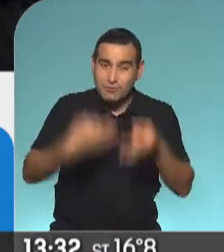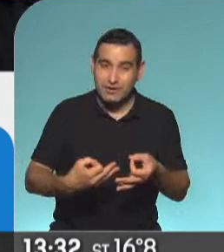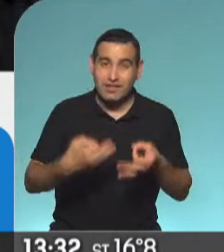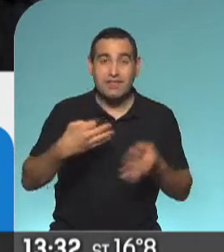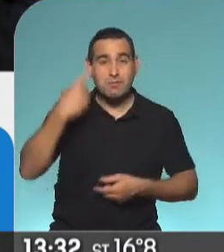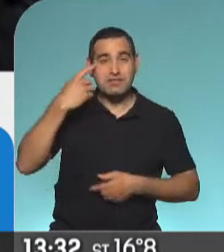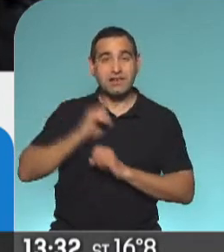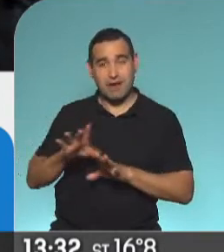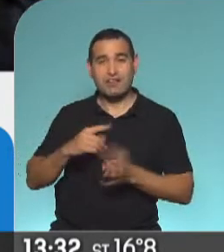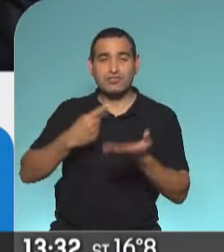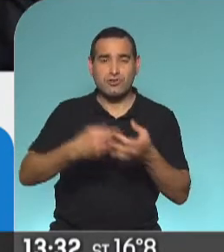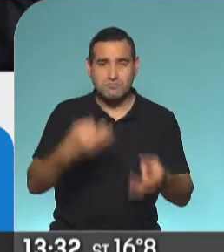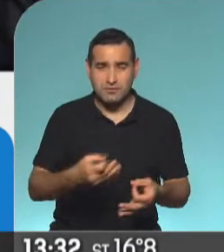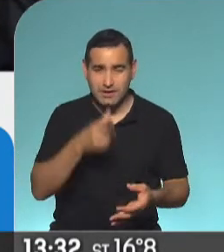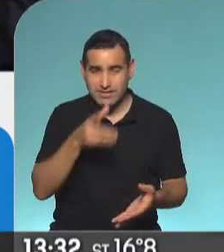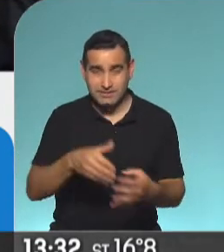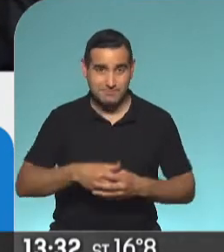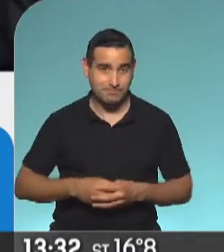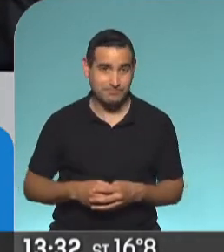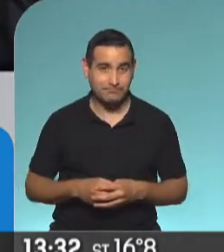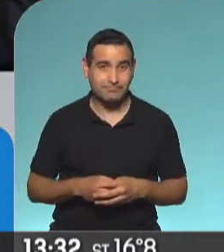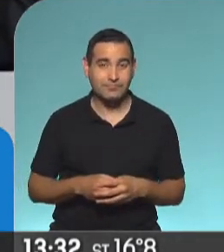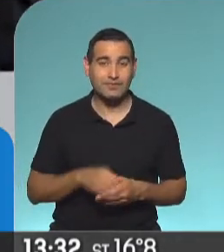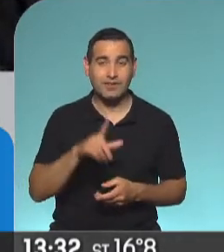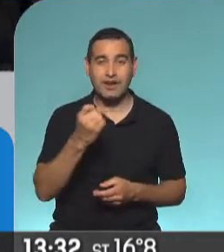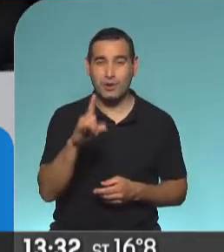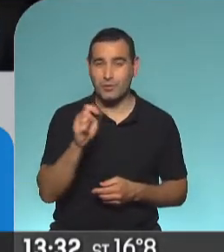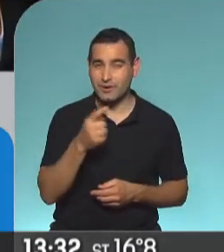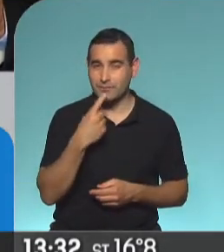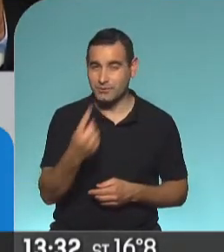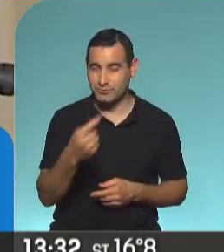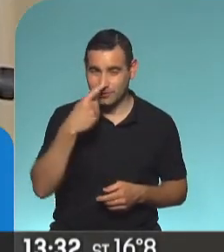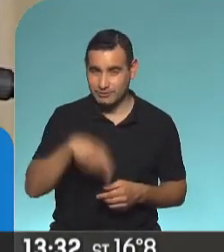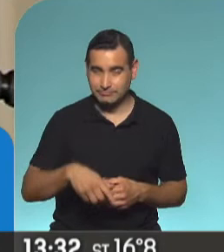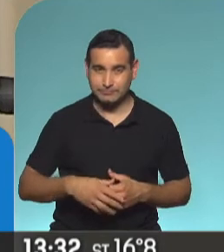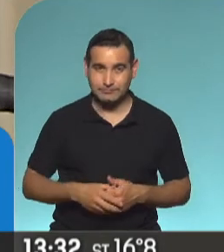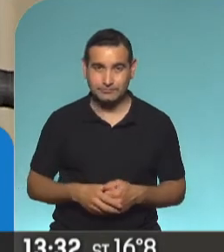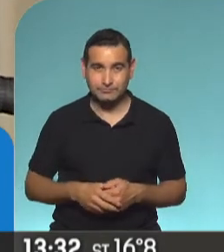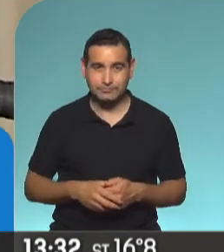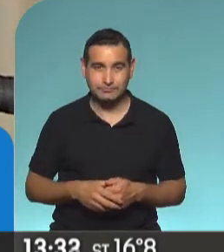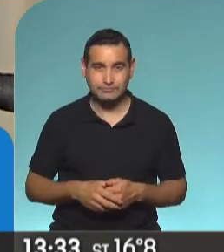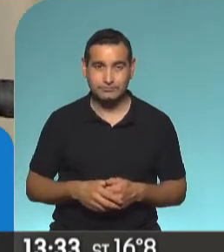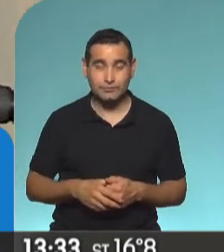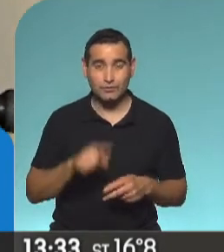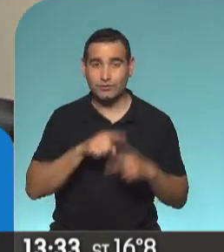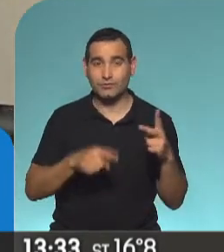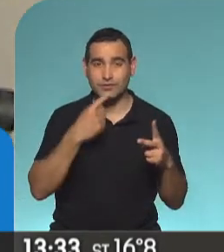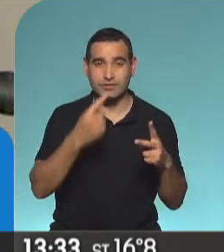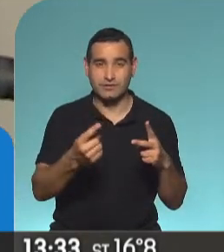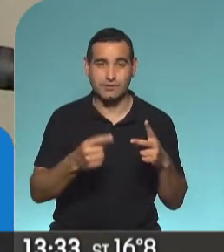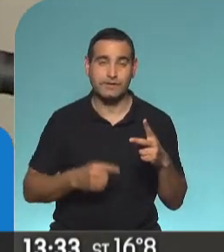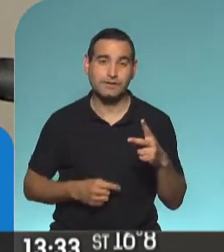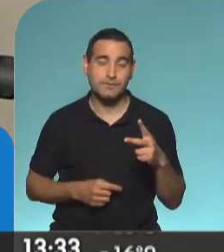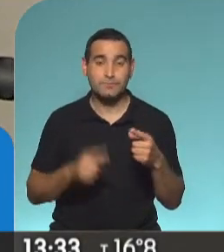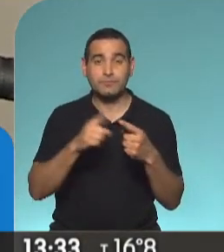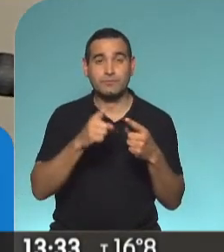mal. Ministro, lo dejamos en el cierre de la entrevista con Laura Maiocchi. Laurita. 2 preguntas muy breves, ministro. Sí.